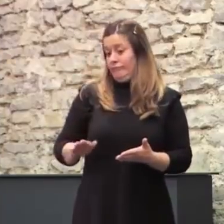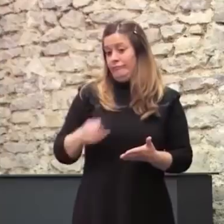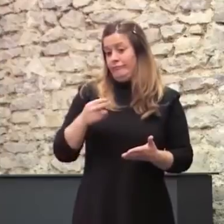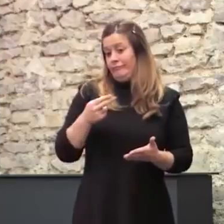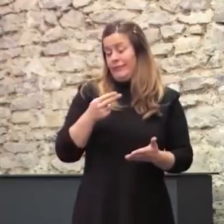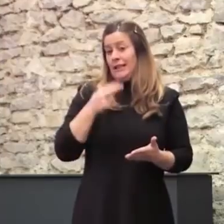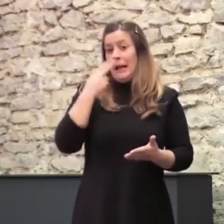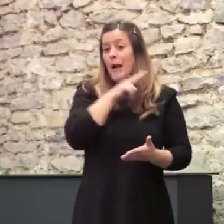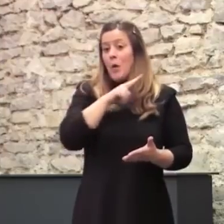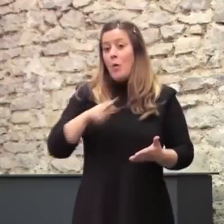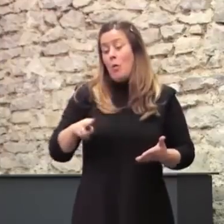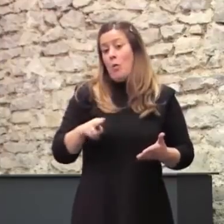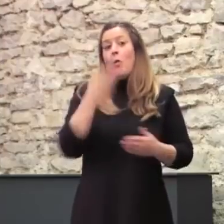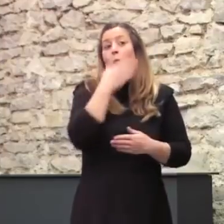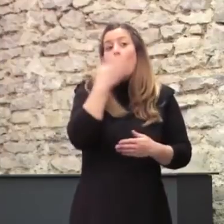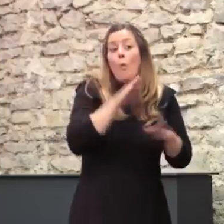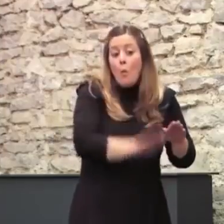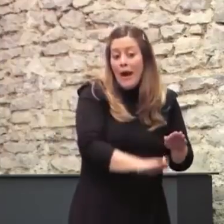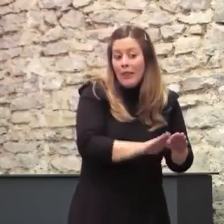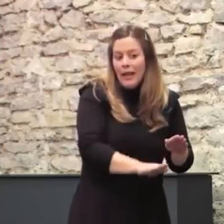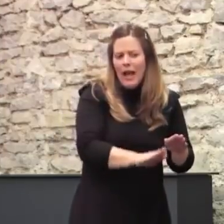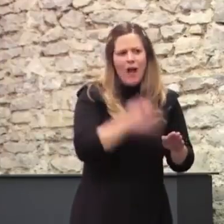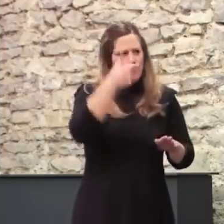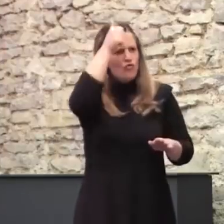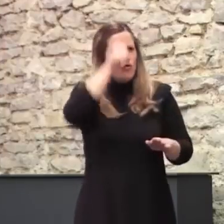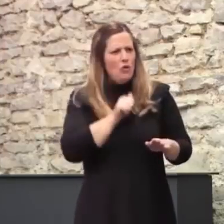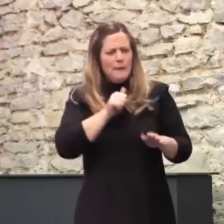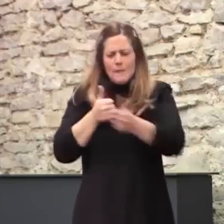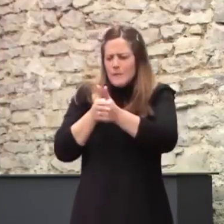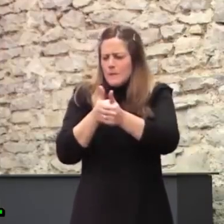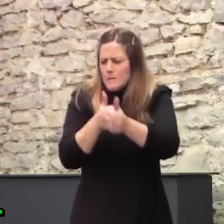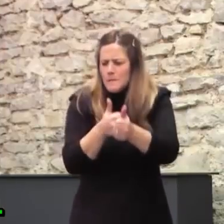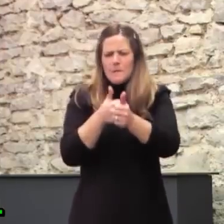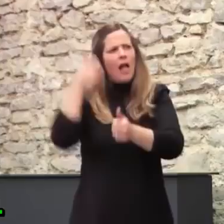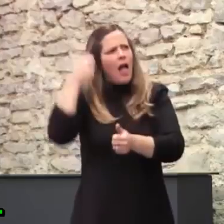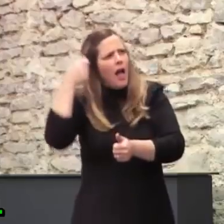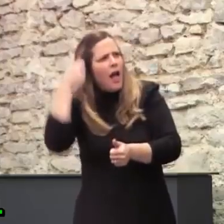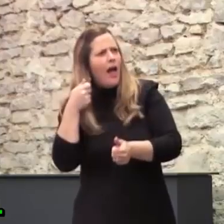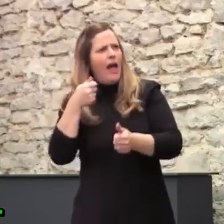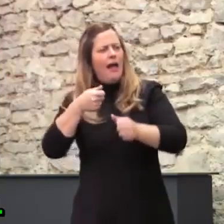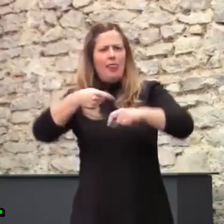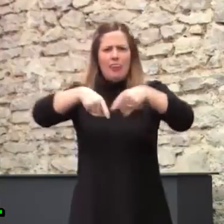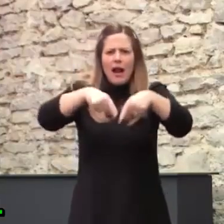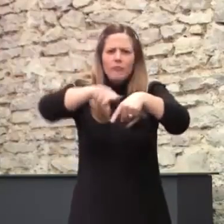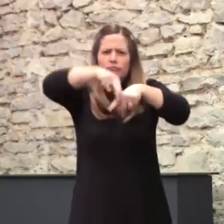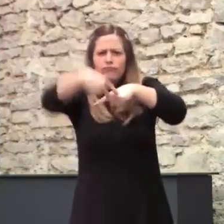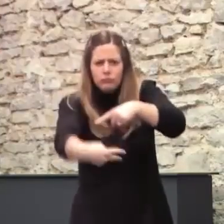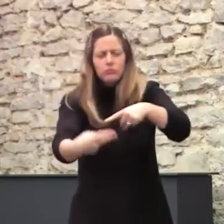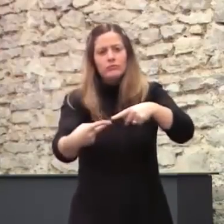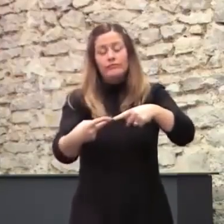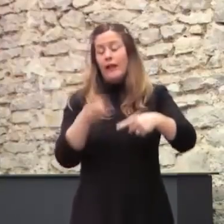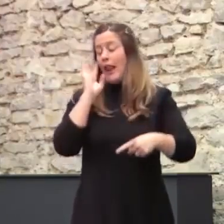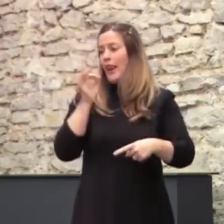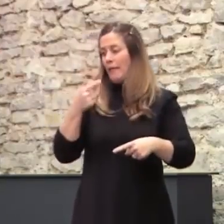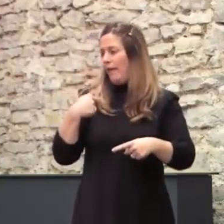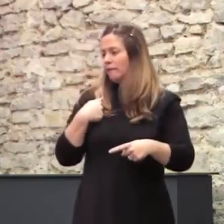que estaba todo el rato detrás de mí, tirándome del pelo, haciéndome zancadillas, la verdad es que me trataba fatal. Y